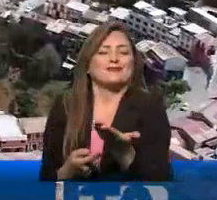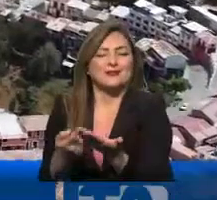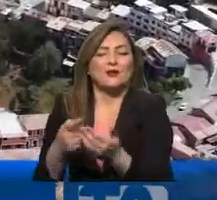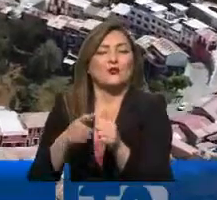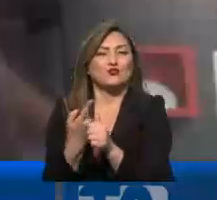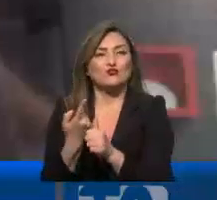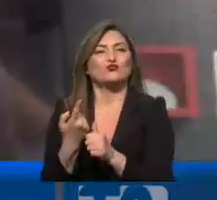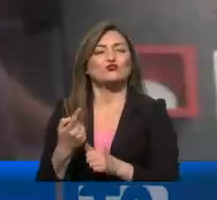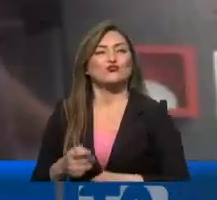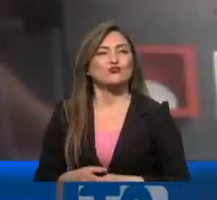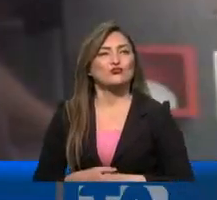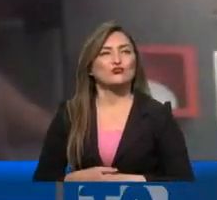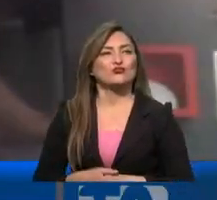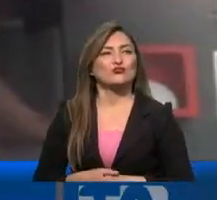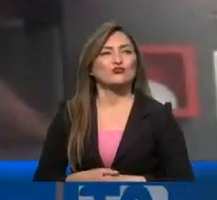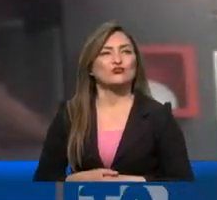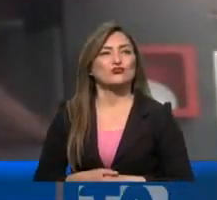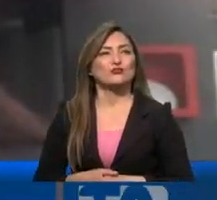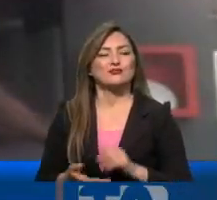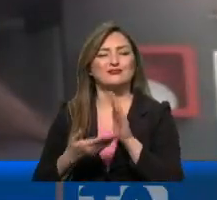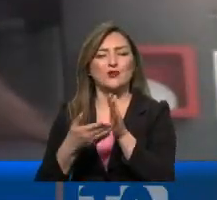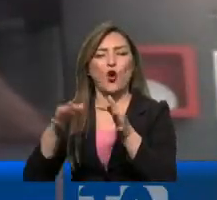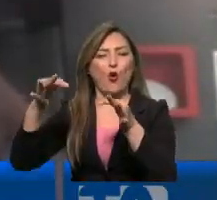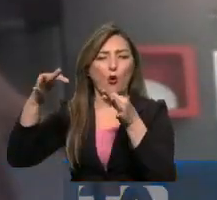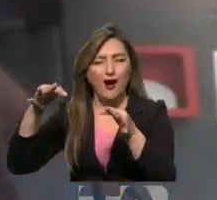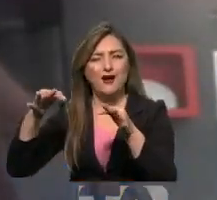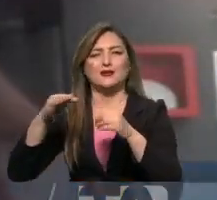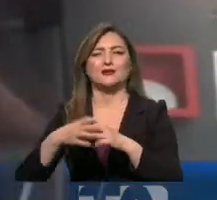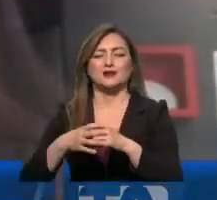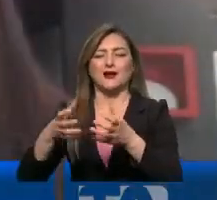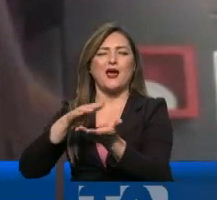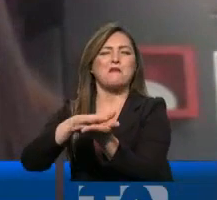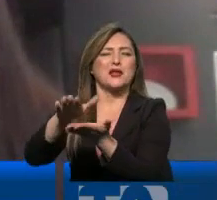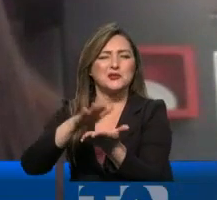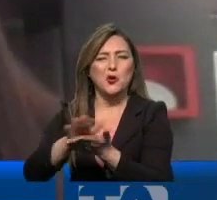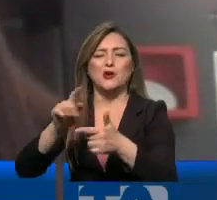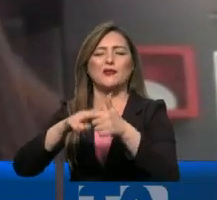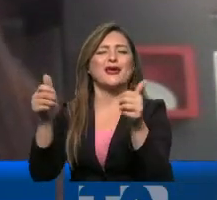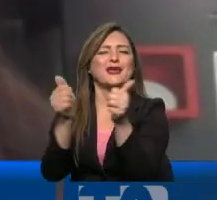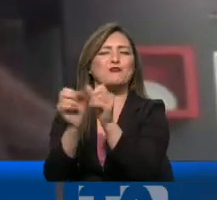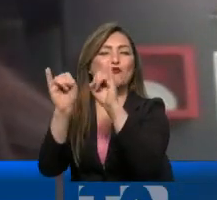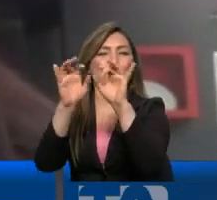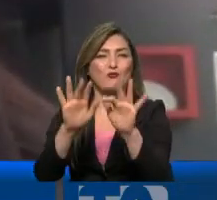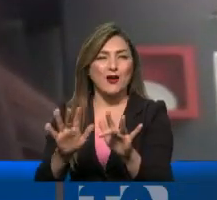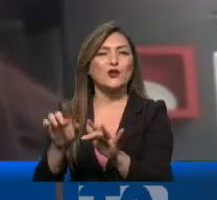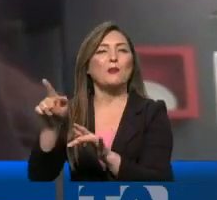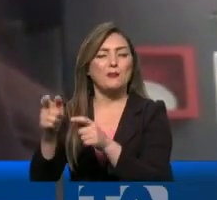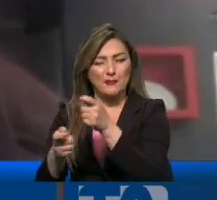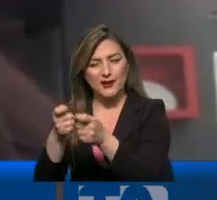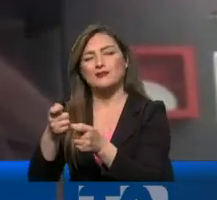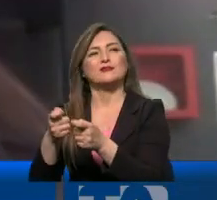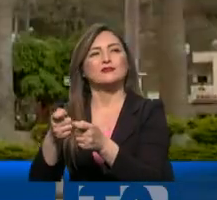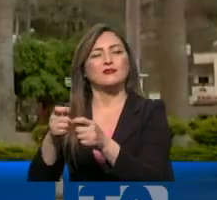son existencias, desde toners, hojas, posits, todo lo que es equipo informático,